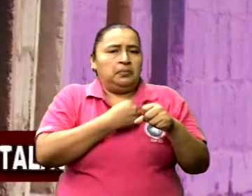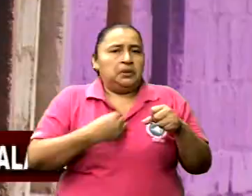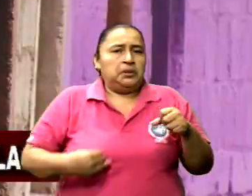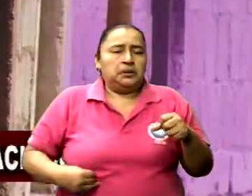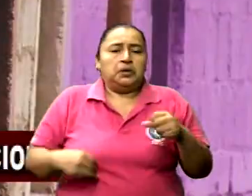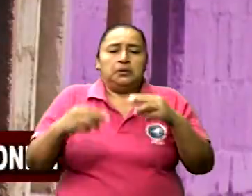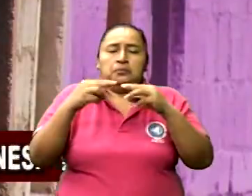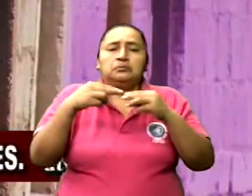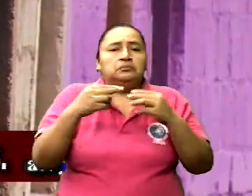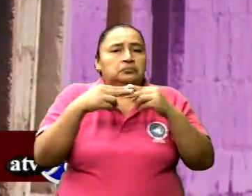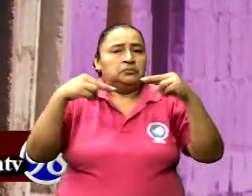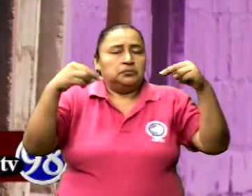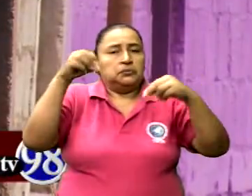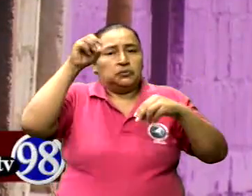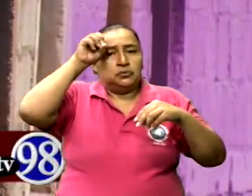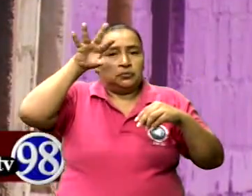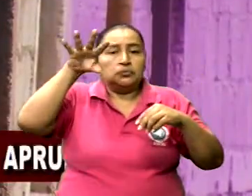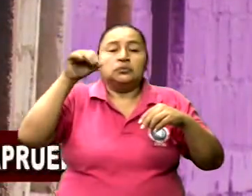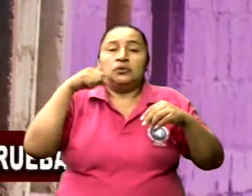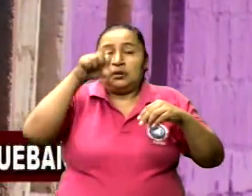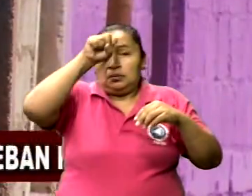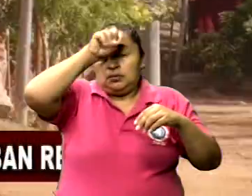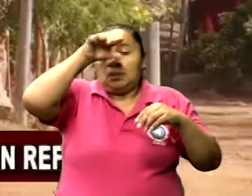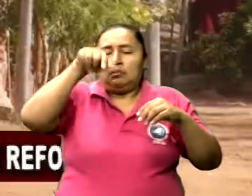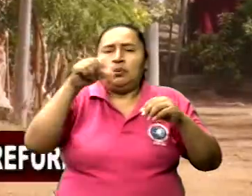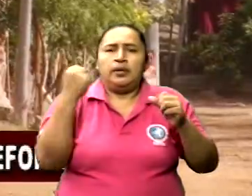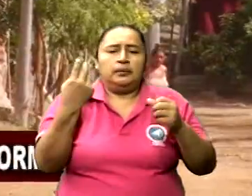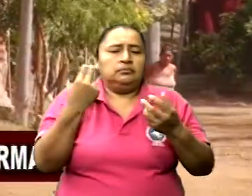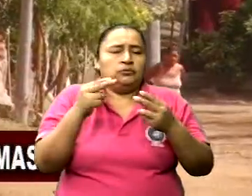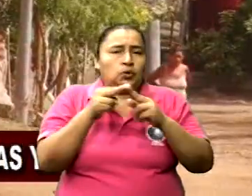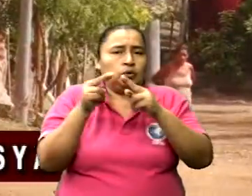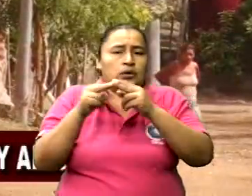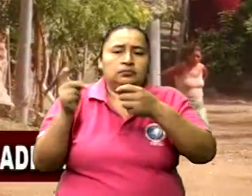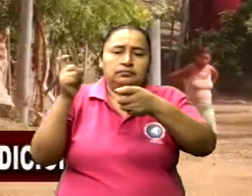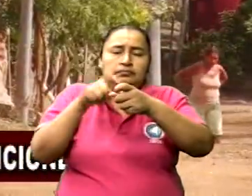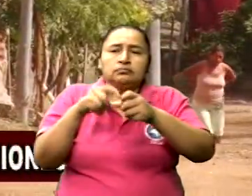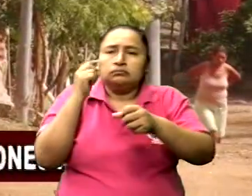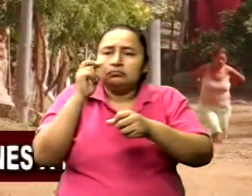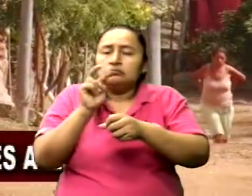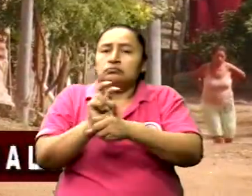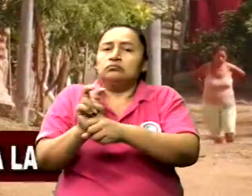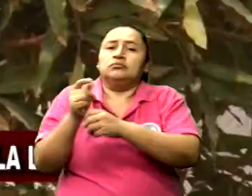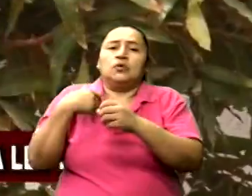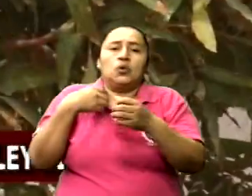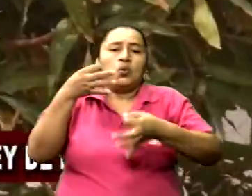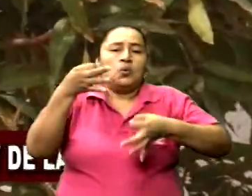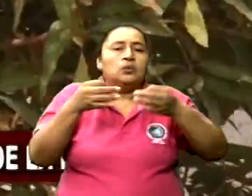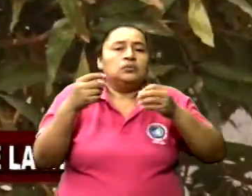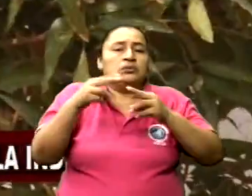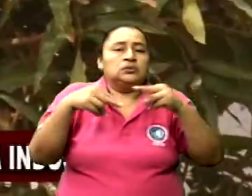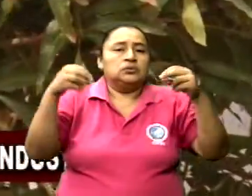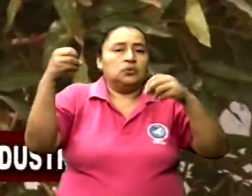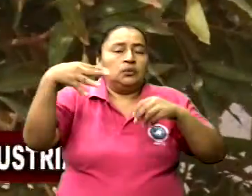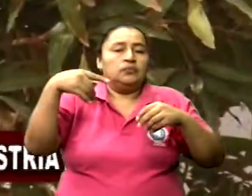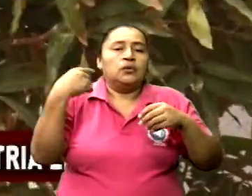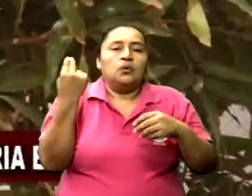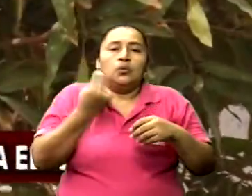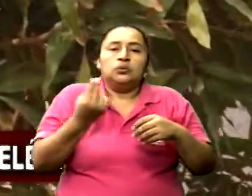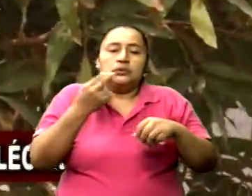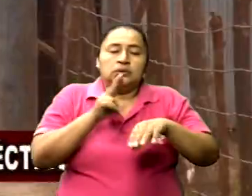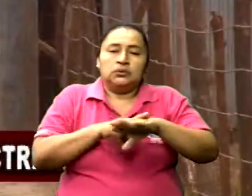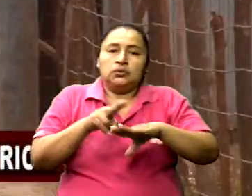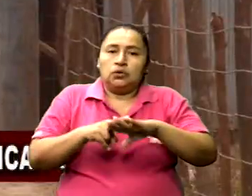de Energía y Minas norme la instalación, operación y supervisión de este tipo de sistema a través de una